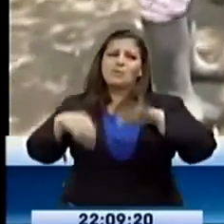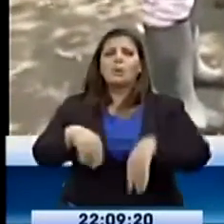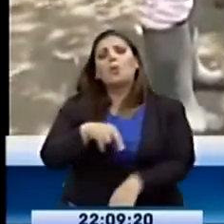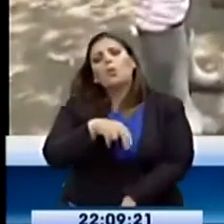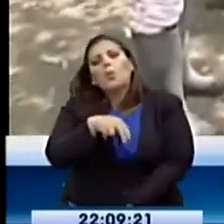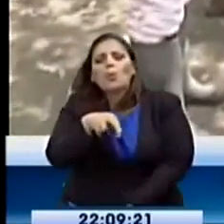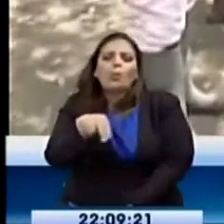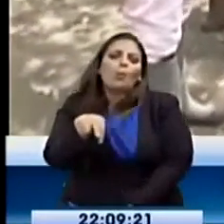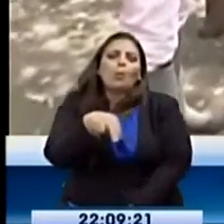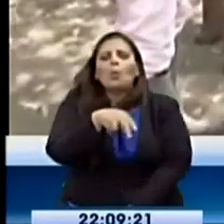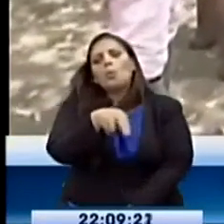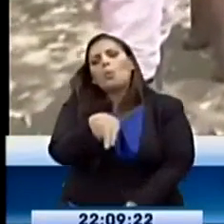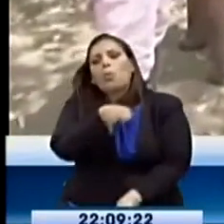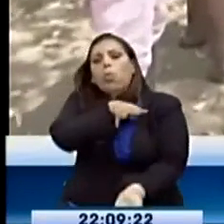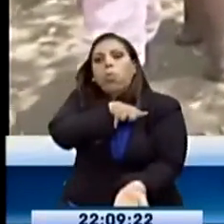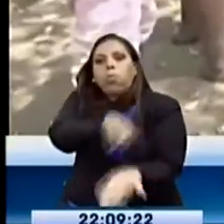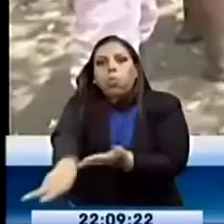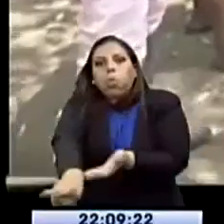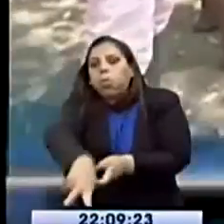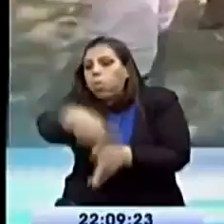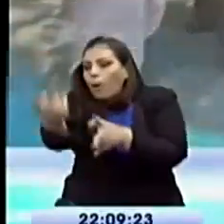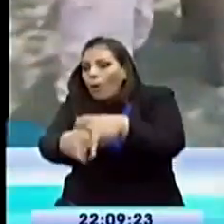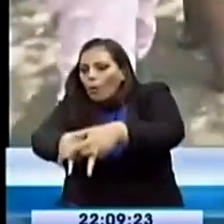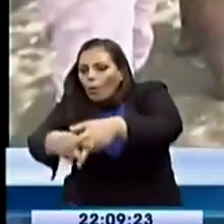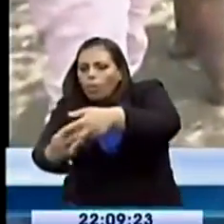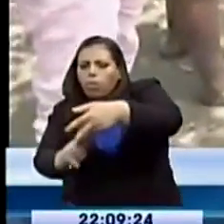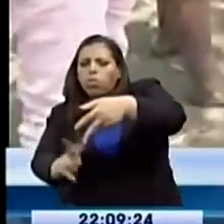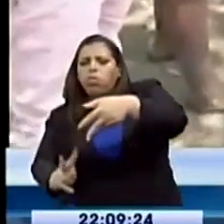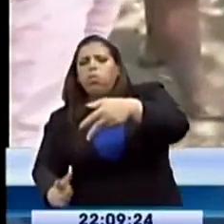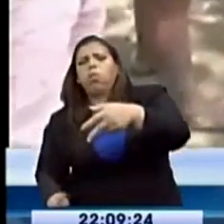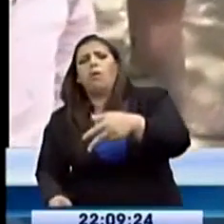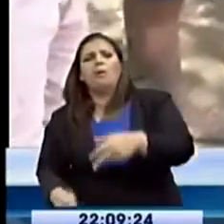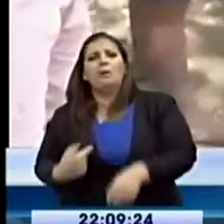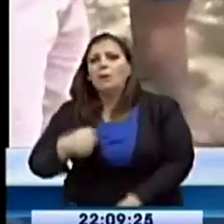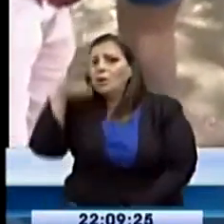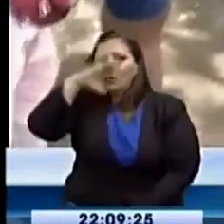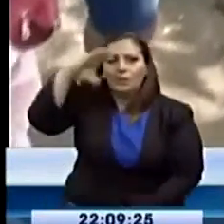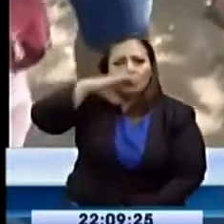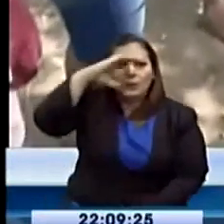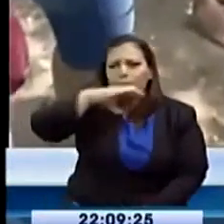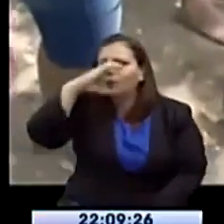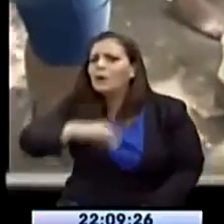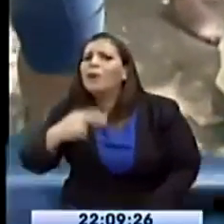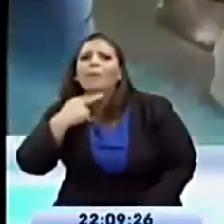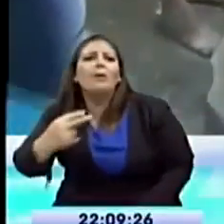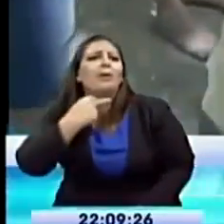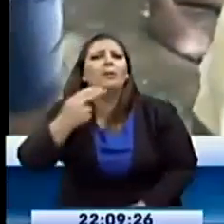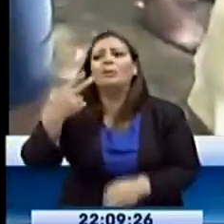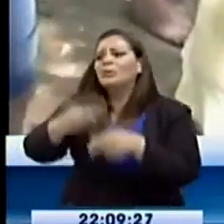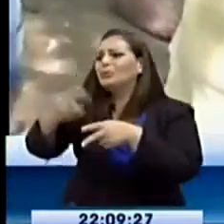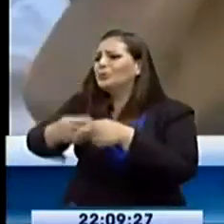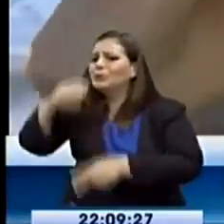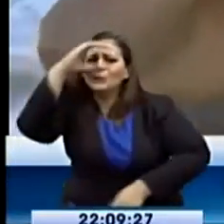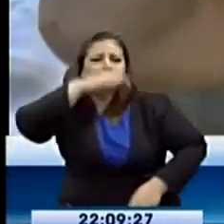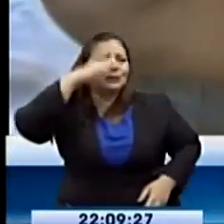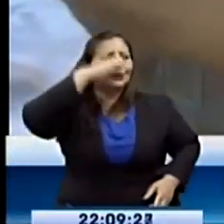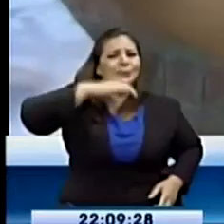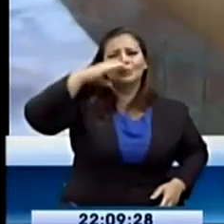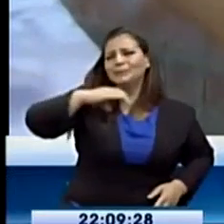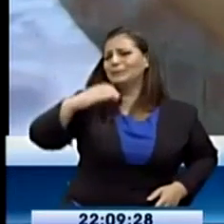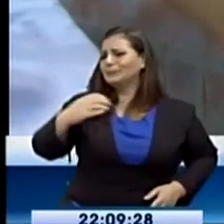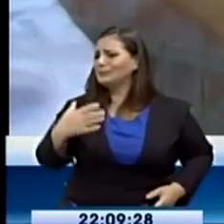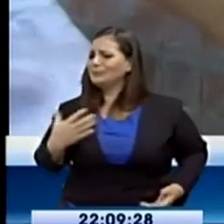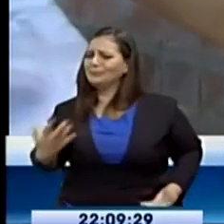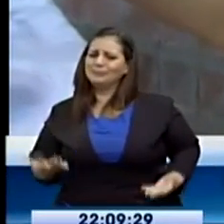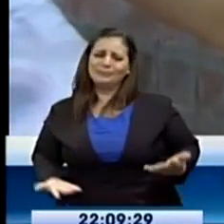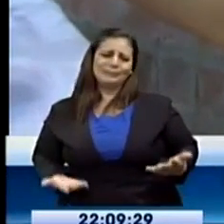para abajo. Y ella no más lo encontré, ella no más me contestó. Y ella hicieron bulla y cuando un